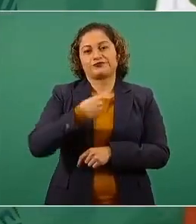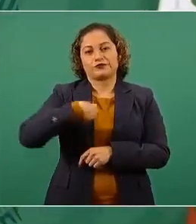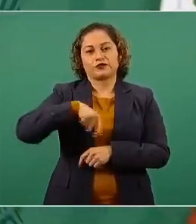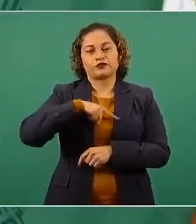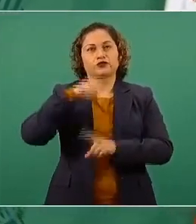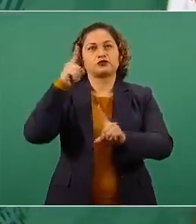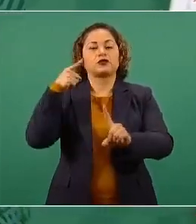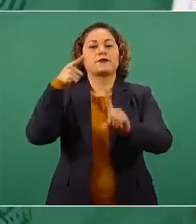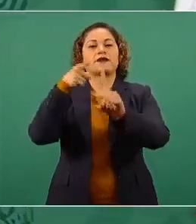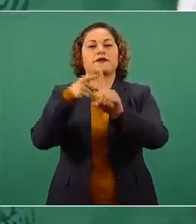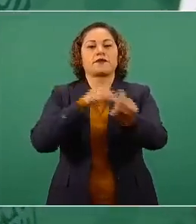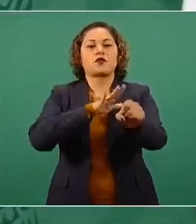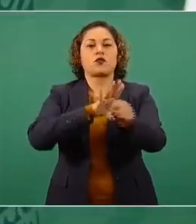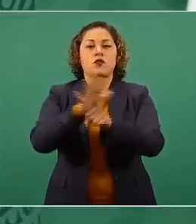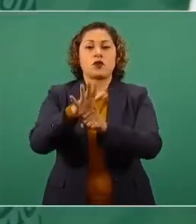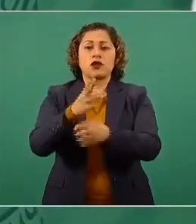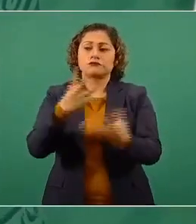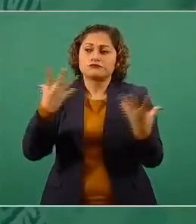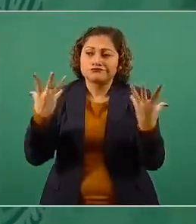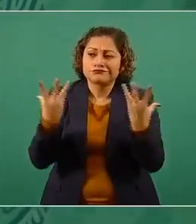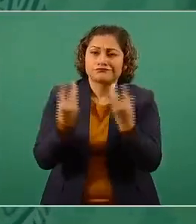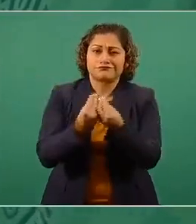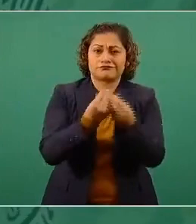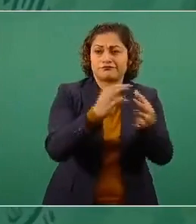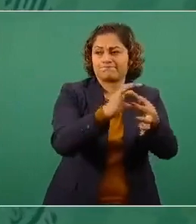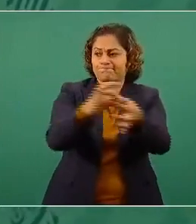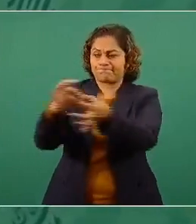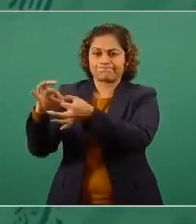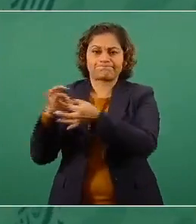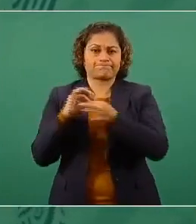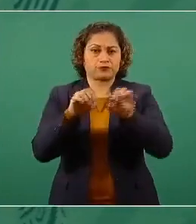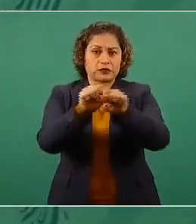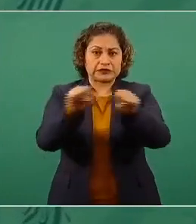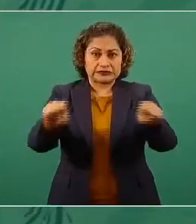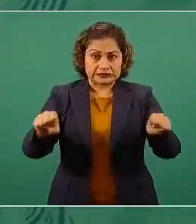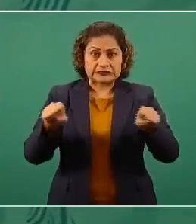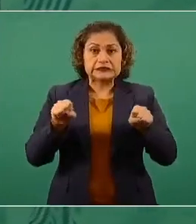trabajar juntos, todo el sector energético.